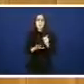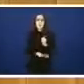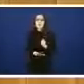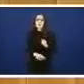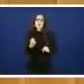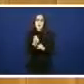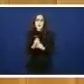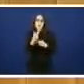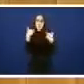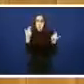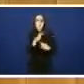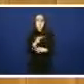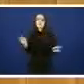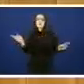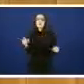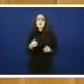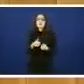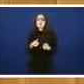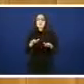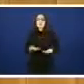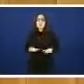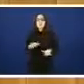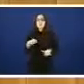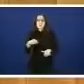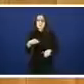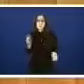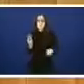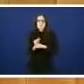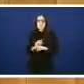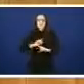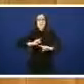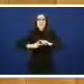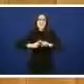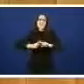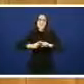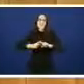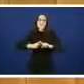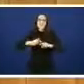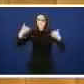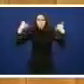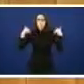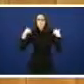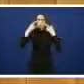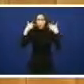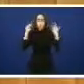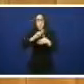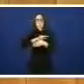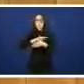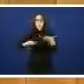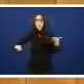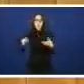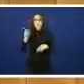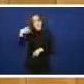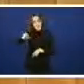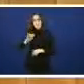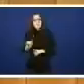E se suspende o dereito a percepción do complemento de destino dos exaltos cargos da Xunta de Galicia, que estes, sí, verán